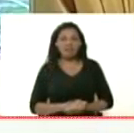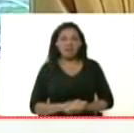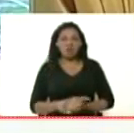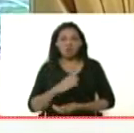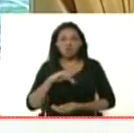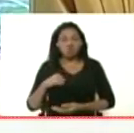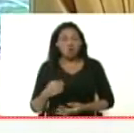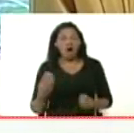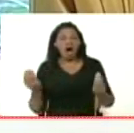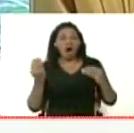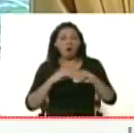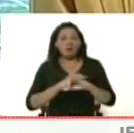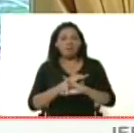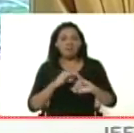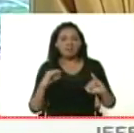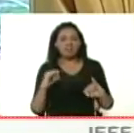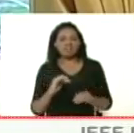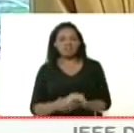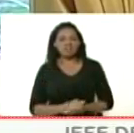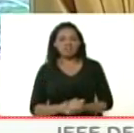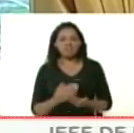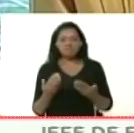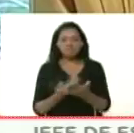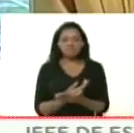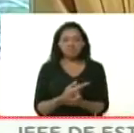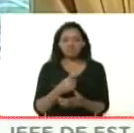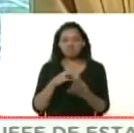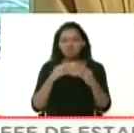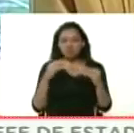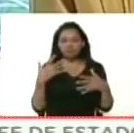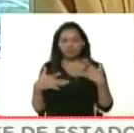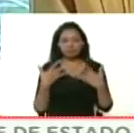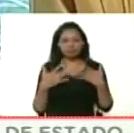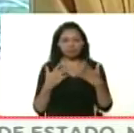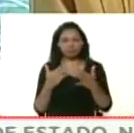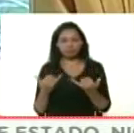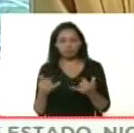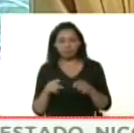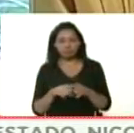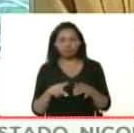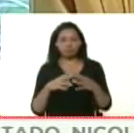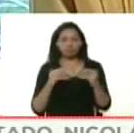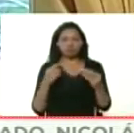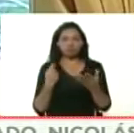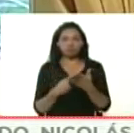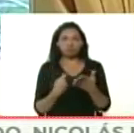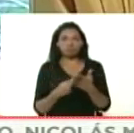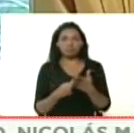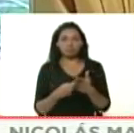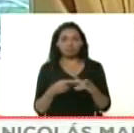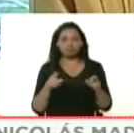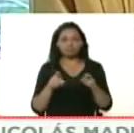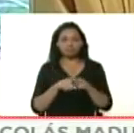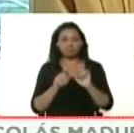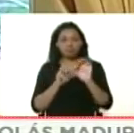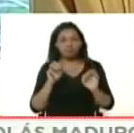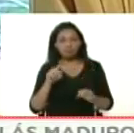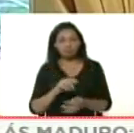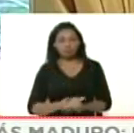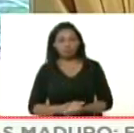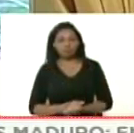de acuerdo con exonerar todas estas actividades de todos los pagos de impuestos y además